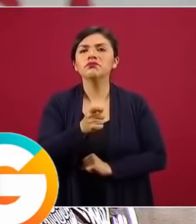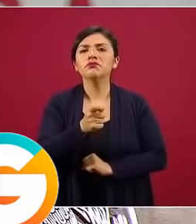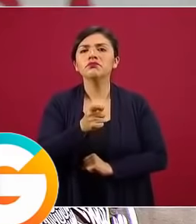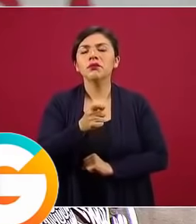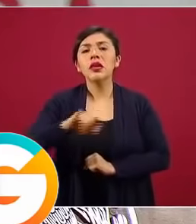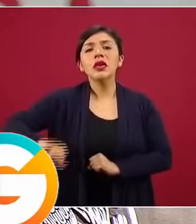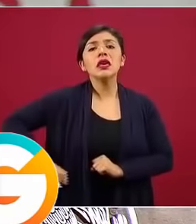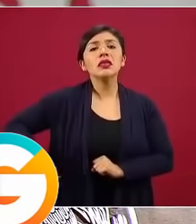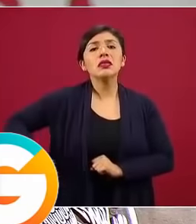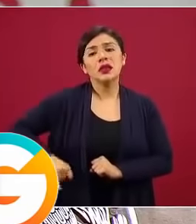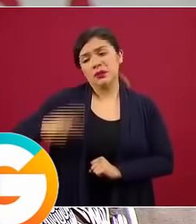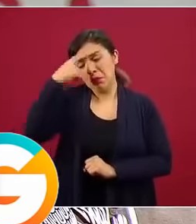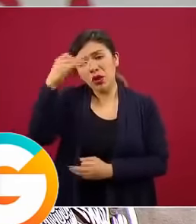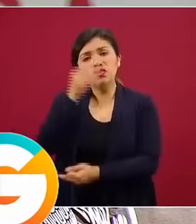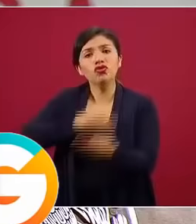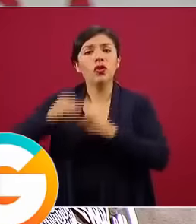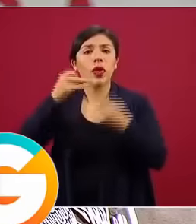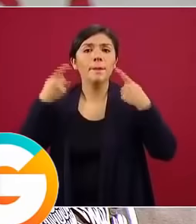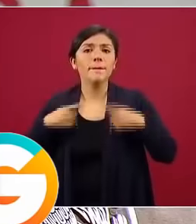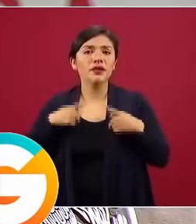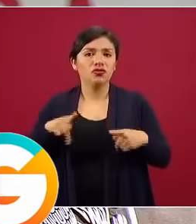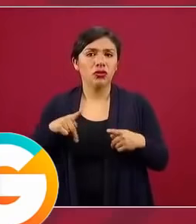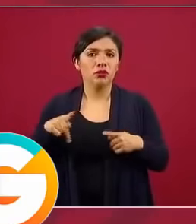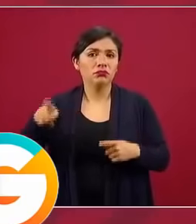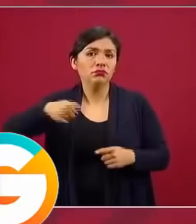el interés público.